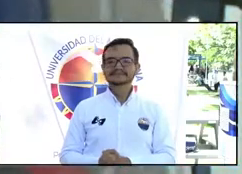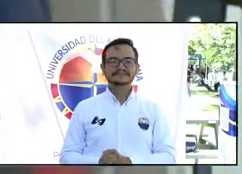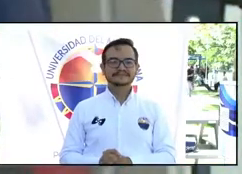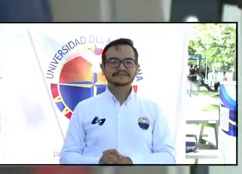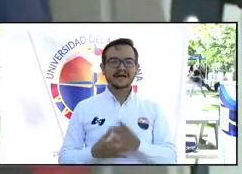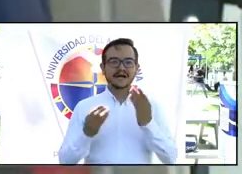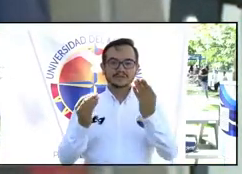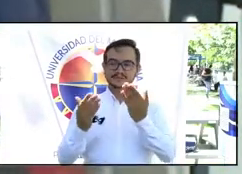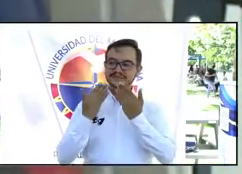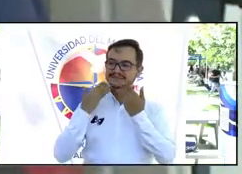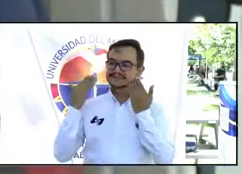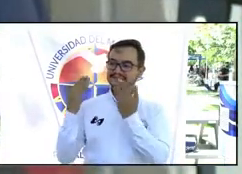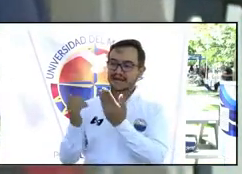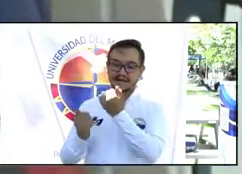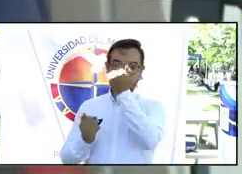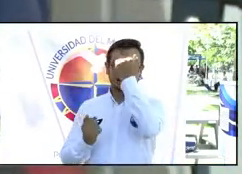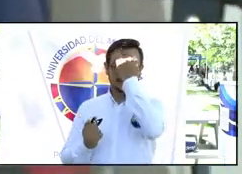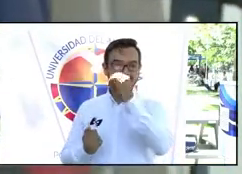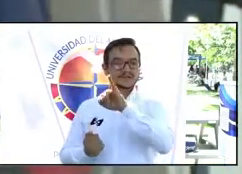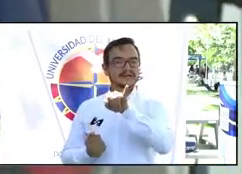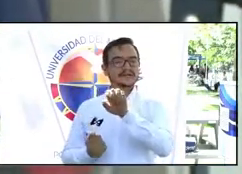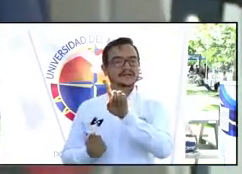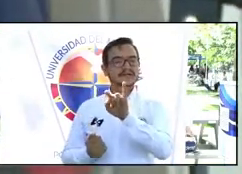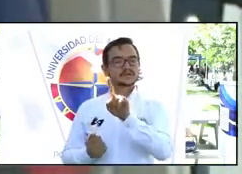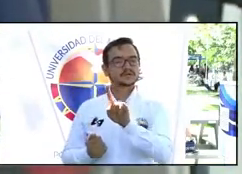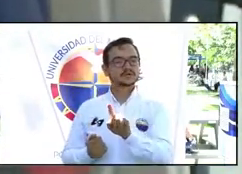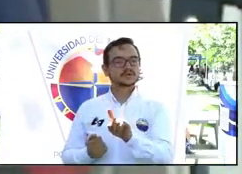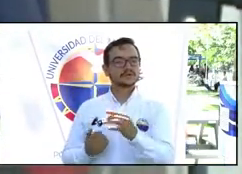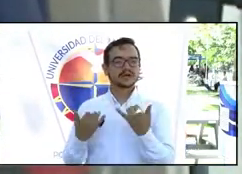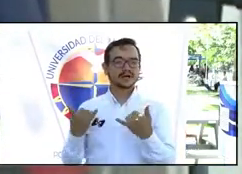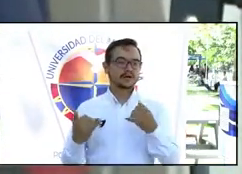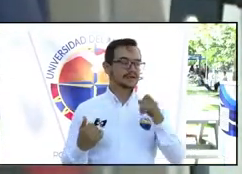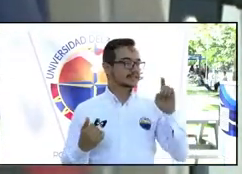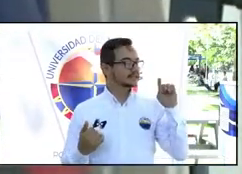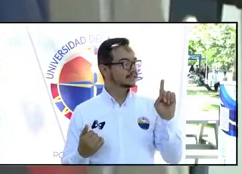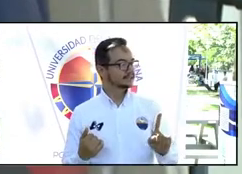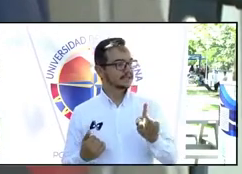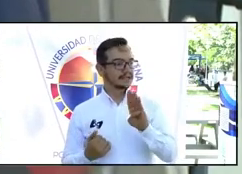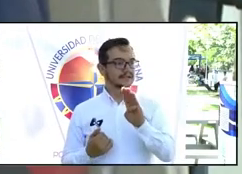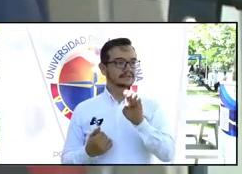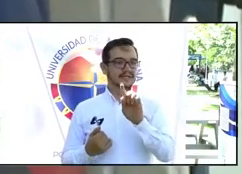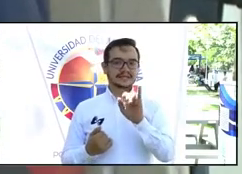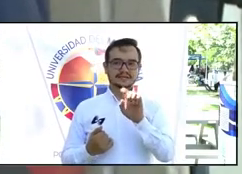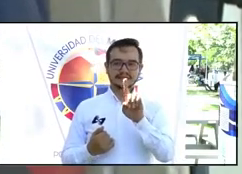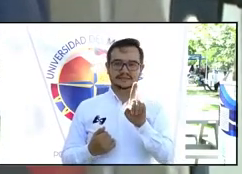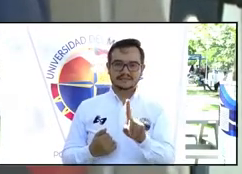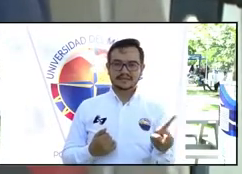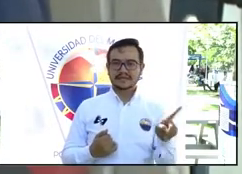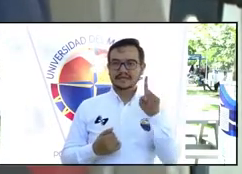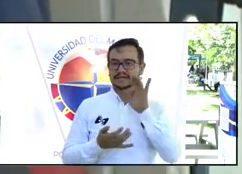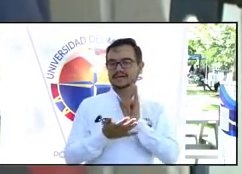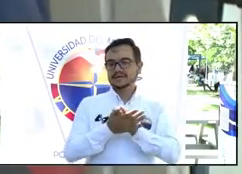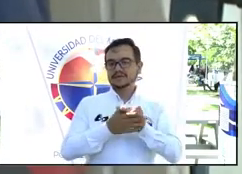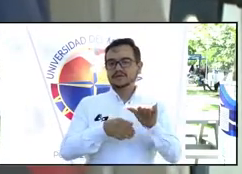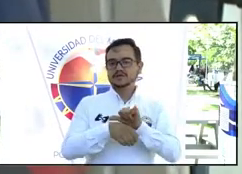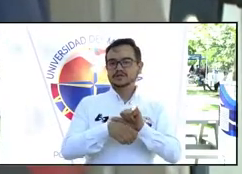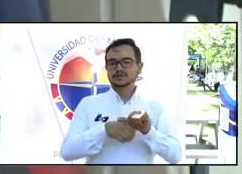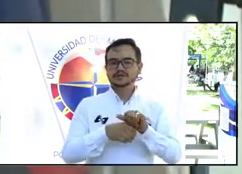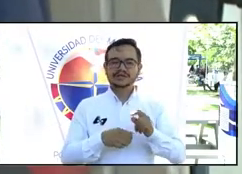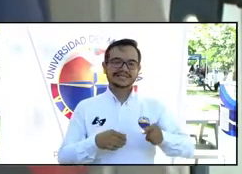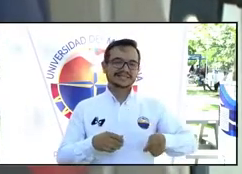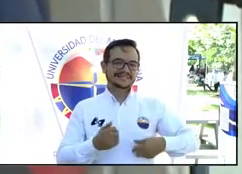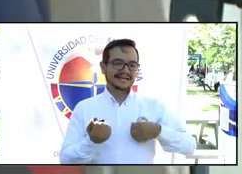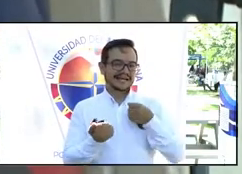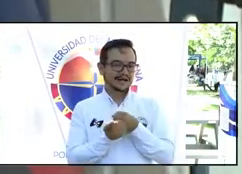Muchas gracias, profesor Jesús. Invitamos ahora a Bladys Acosta Palacio, instrumentadora quirúrgica del equipo de servicio de la